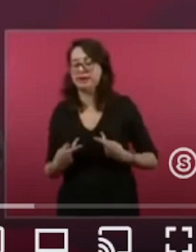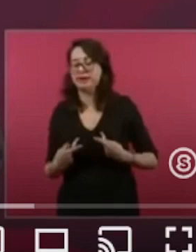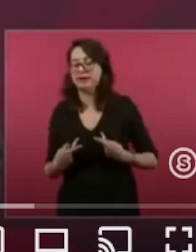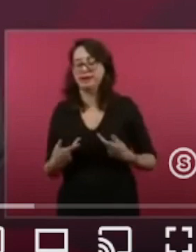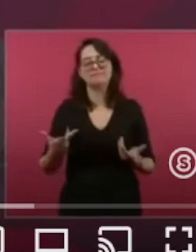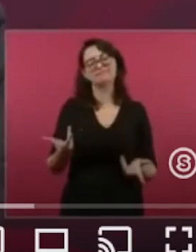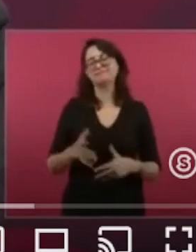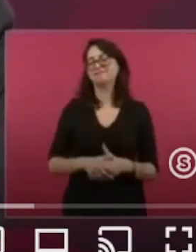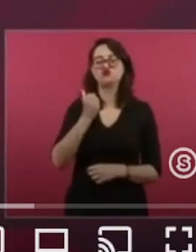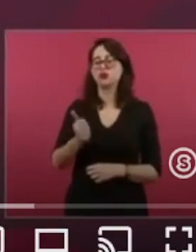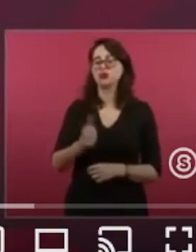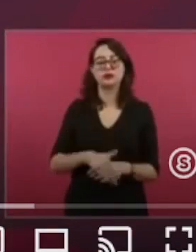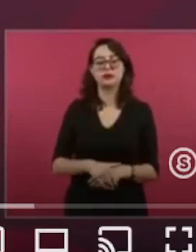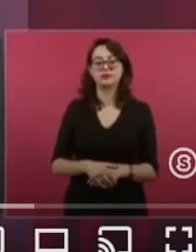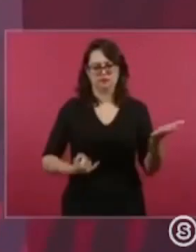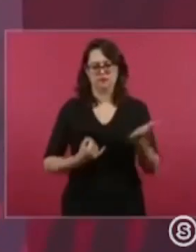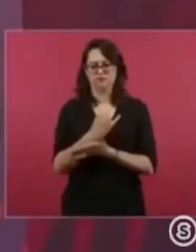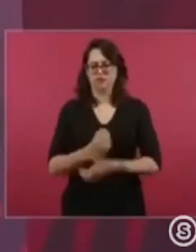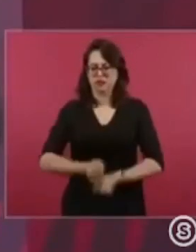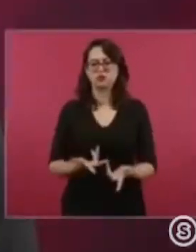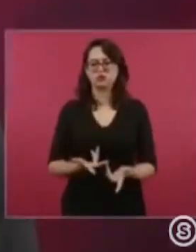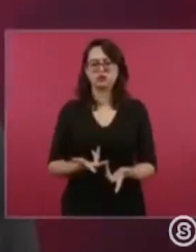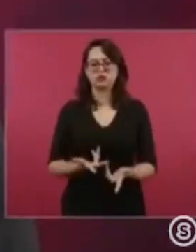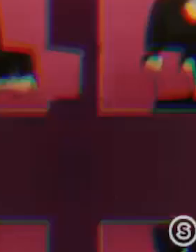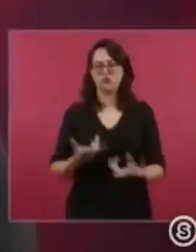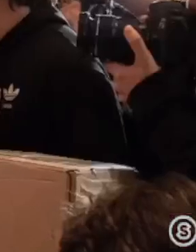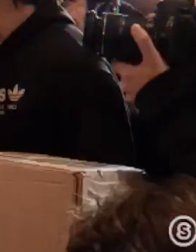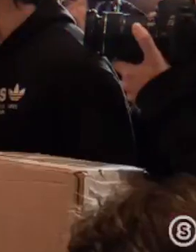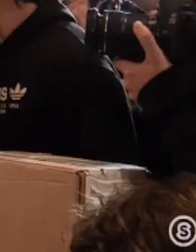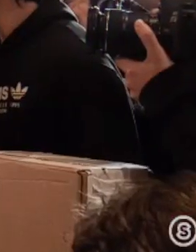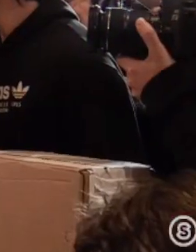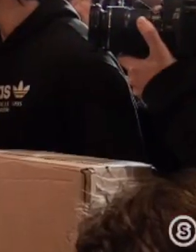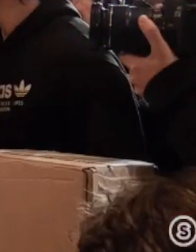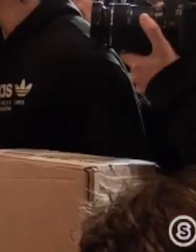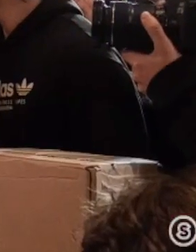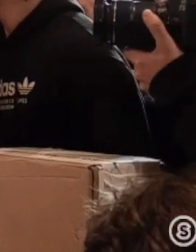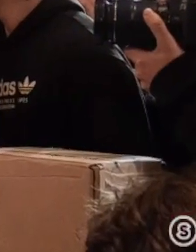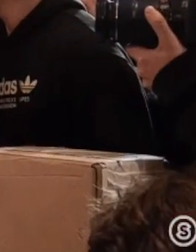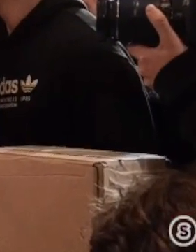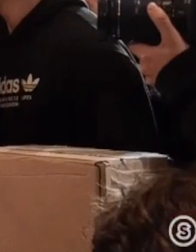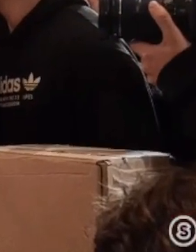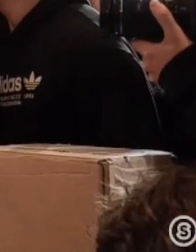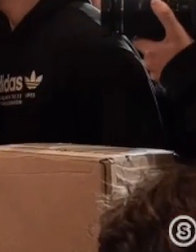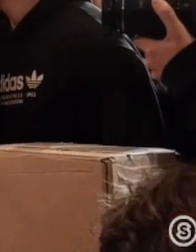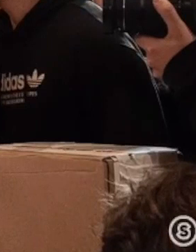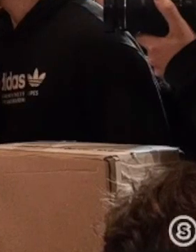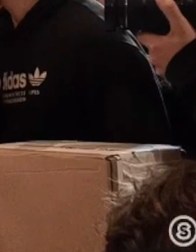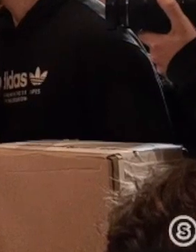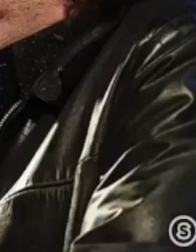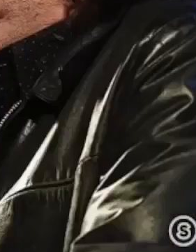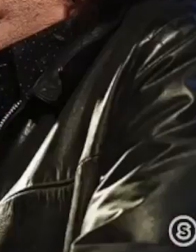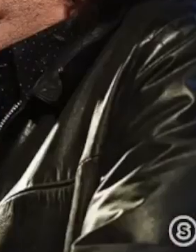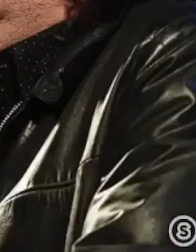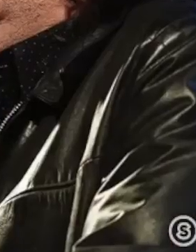defines. No zigzaguear. Uno debe estar siempre con el pueblo. Si bien Milei no respondió a los dichos del presidente